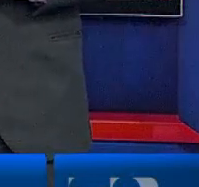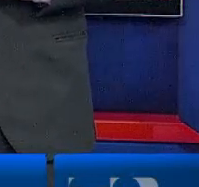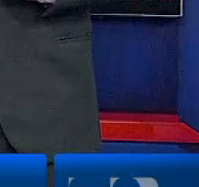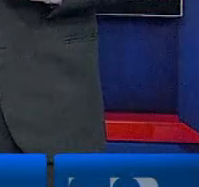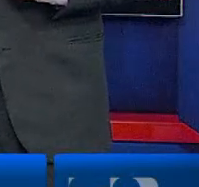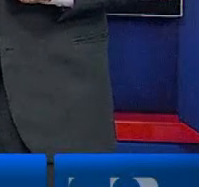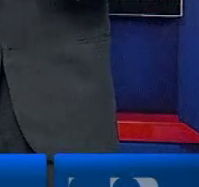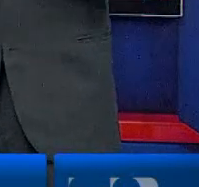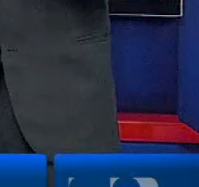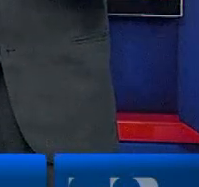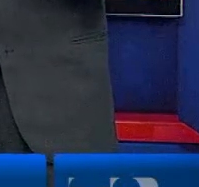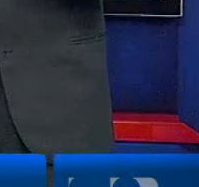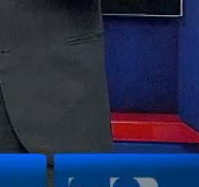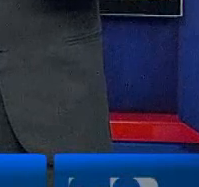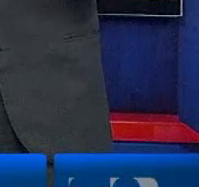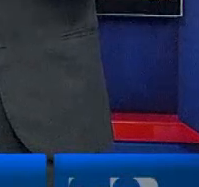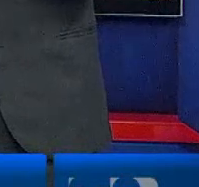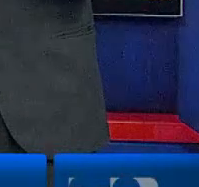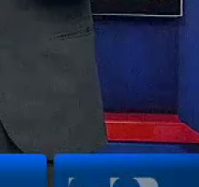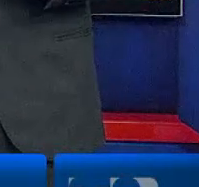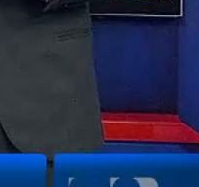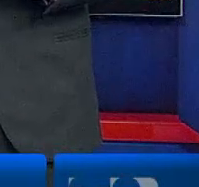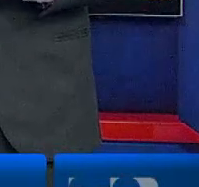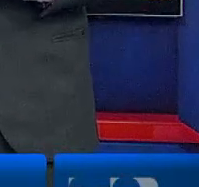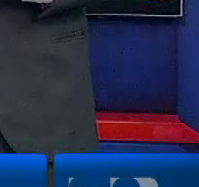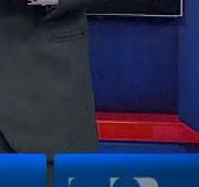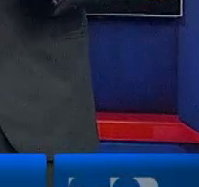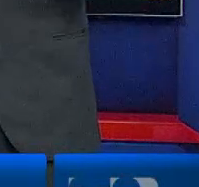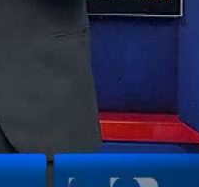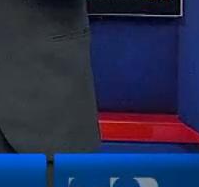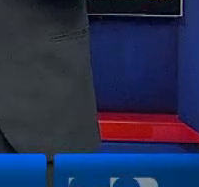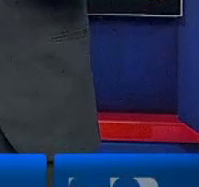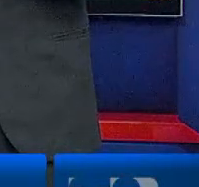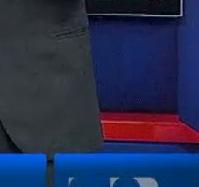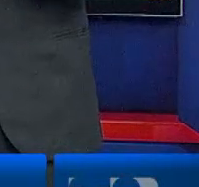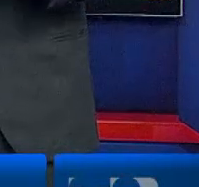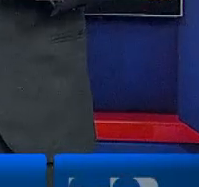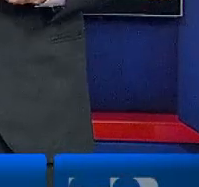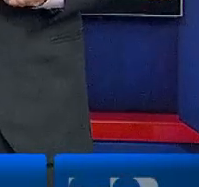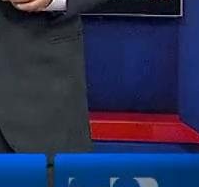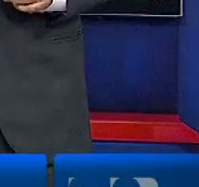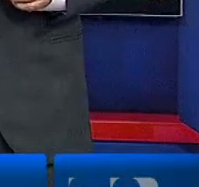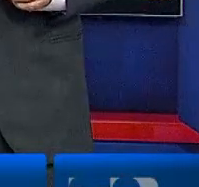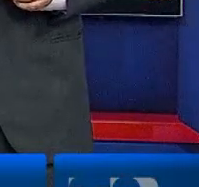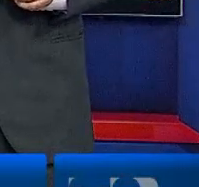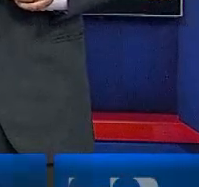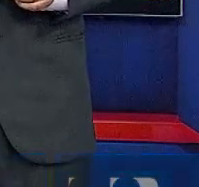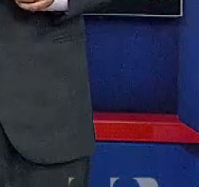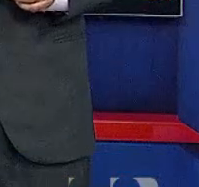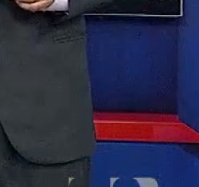Ener Valencia, pero aparentemente en el medio campo habría otra baja.